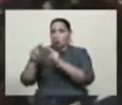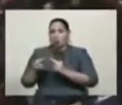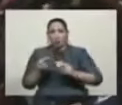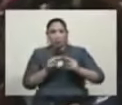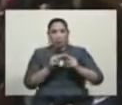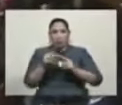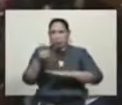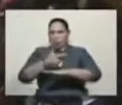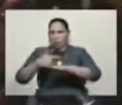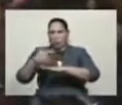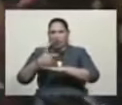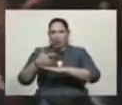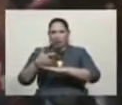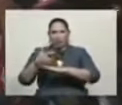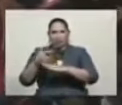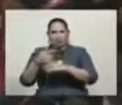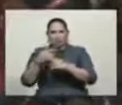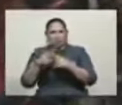qué creen?